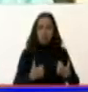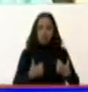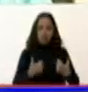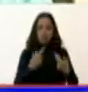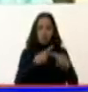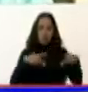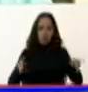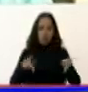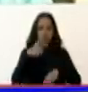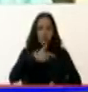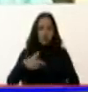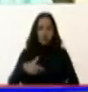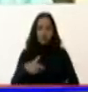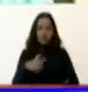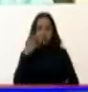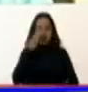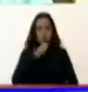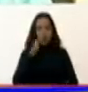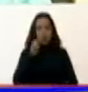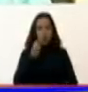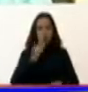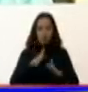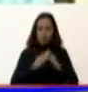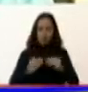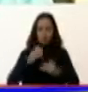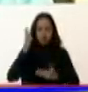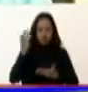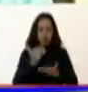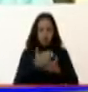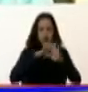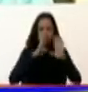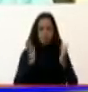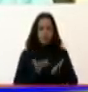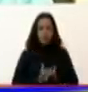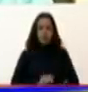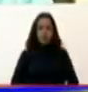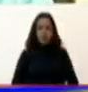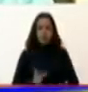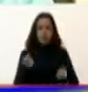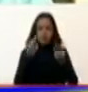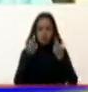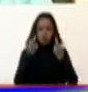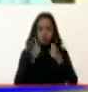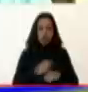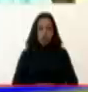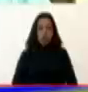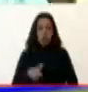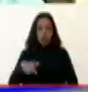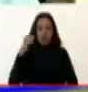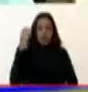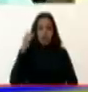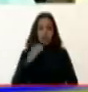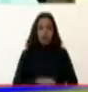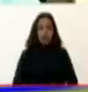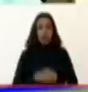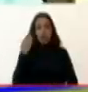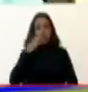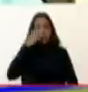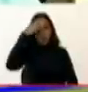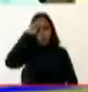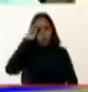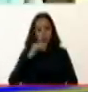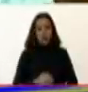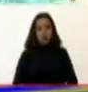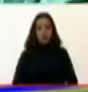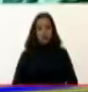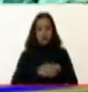a jóvenes, miles de jóvenes del mundo entero, y lo forma en Caracas, en La Habana.